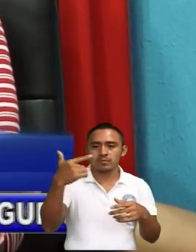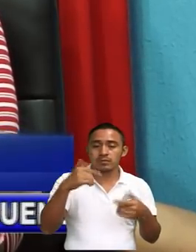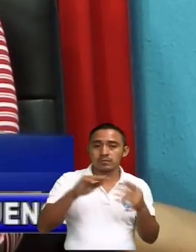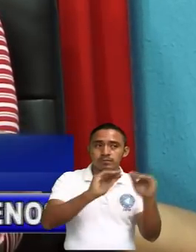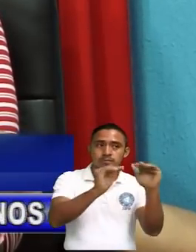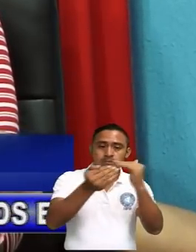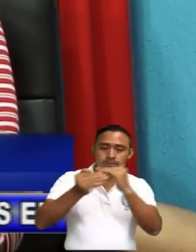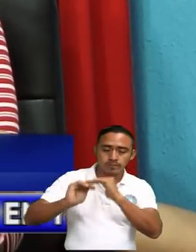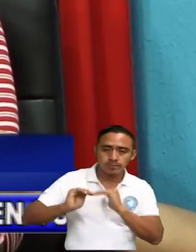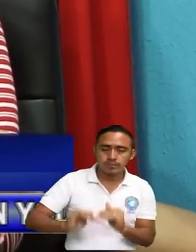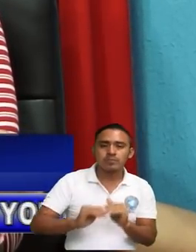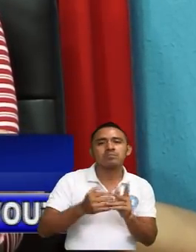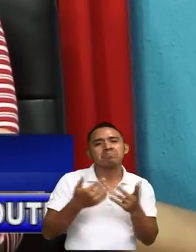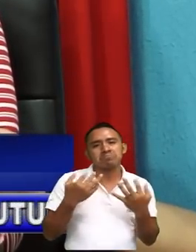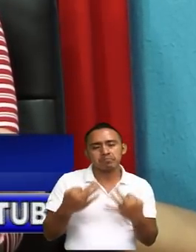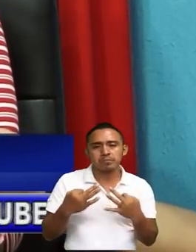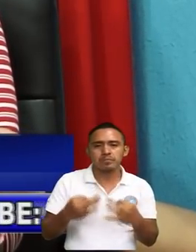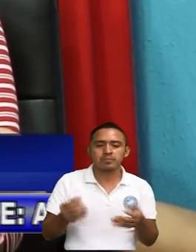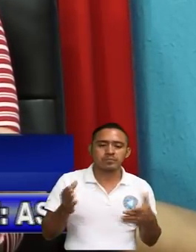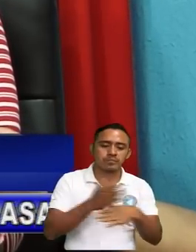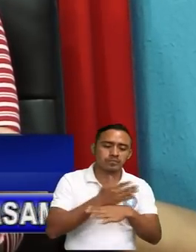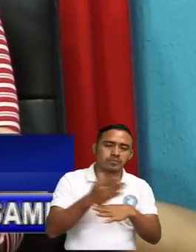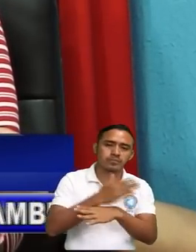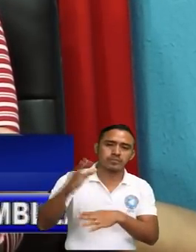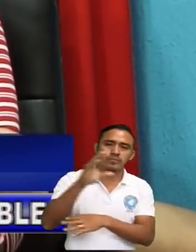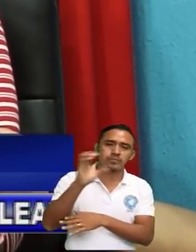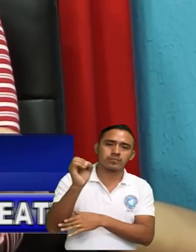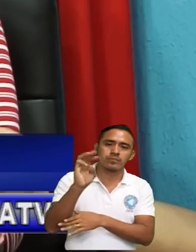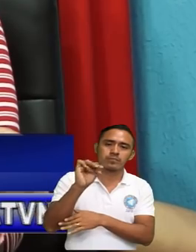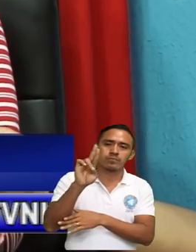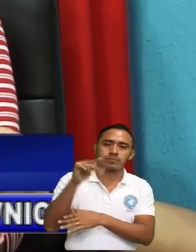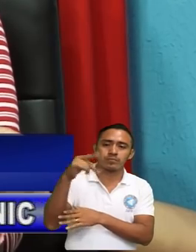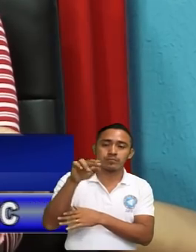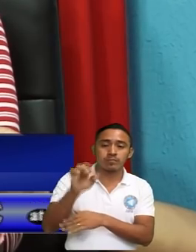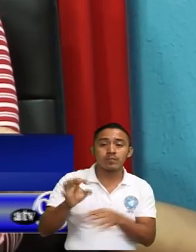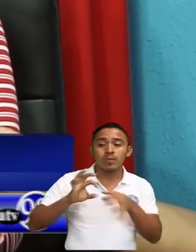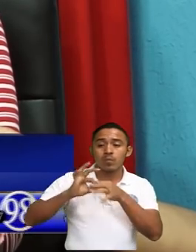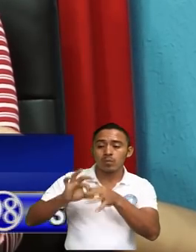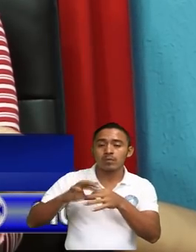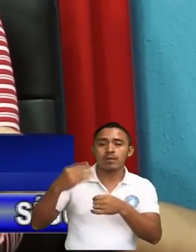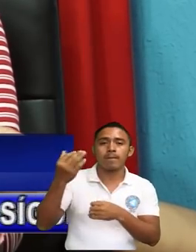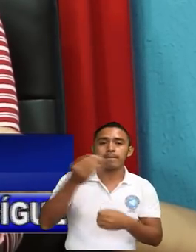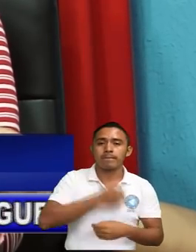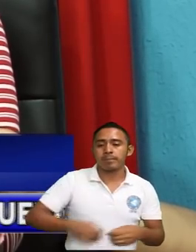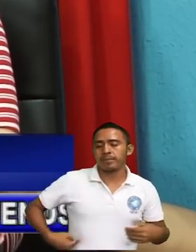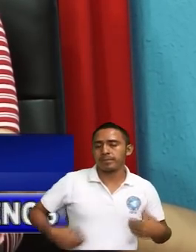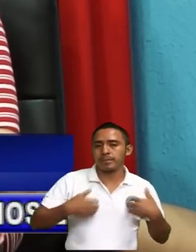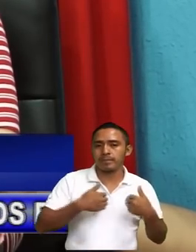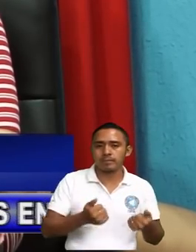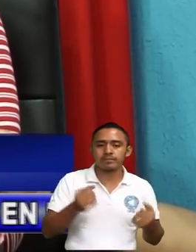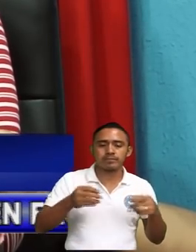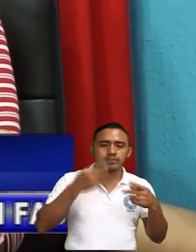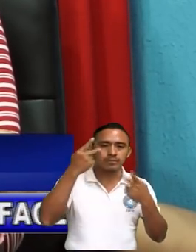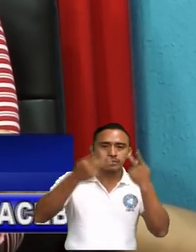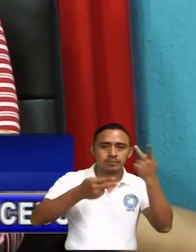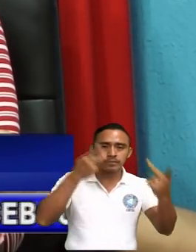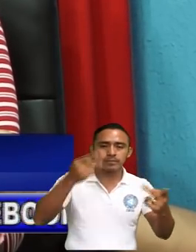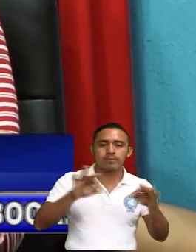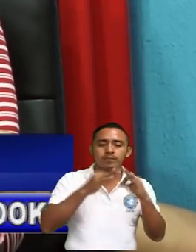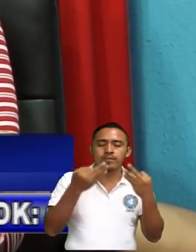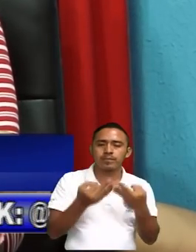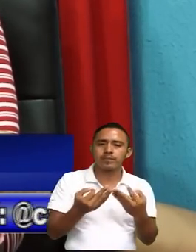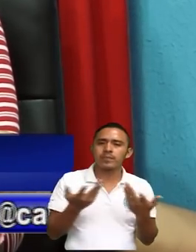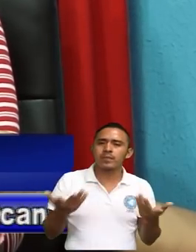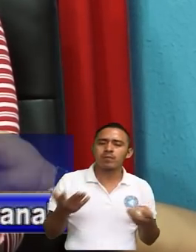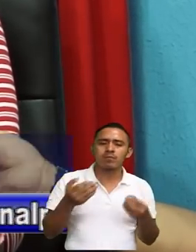permanentemente, ¿verdad?, desde los diferentes COMUPRED y en conjunto con el MINSA también estamos realizando visitas a la familia, reforzando sobre